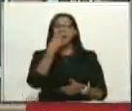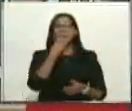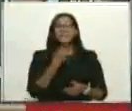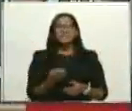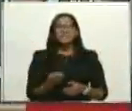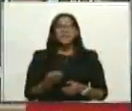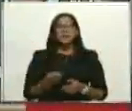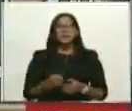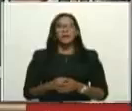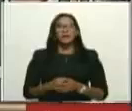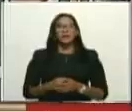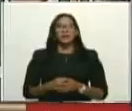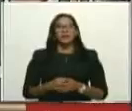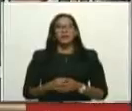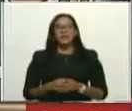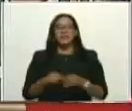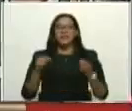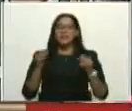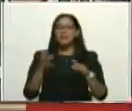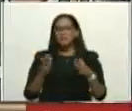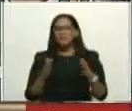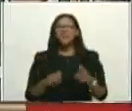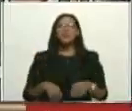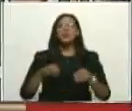hecho los burros muertos,